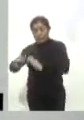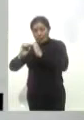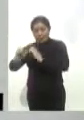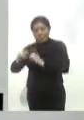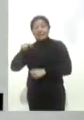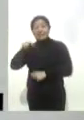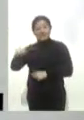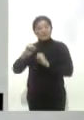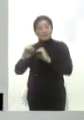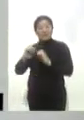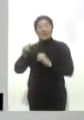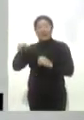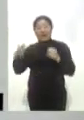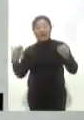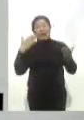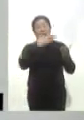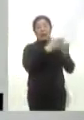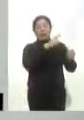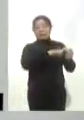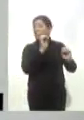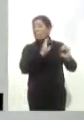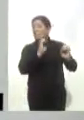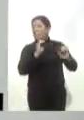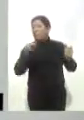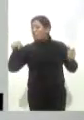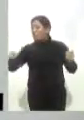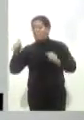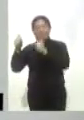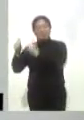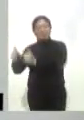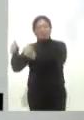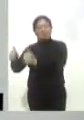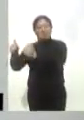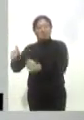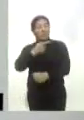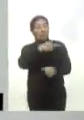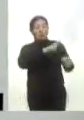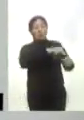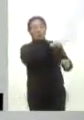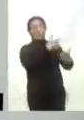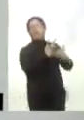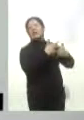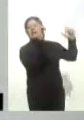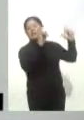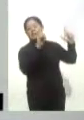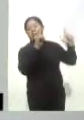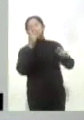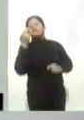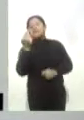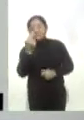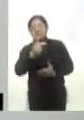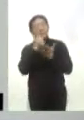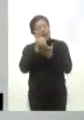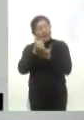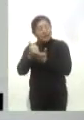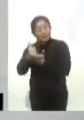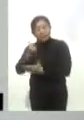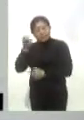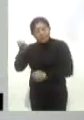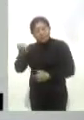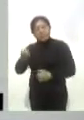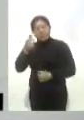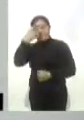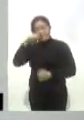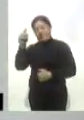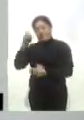salud en donde ustedes son fundamentales. Necesitamos que nos ayuden sus estructuras, sus estructuras a